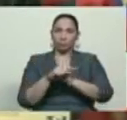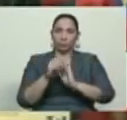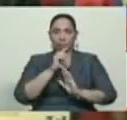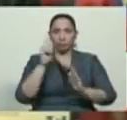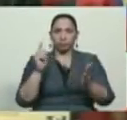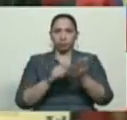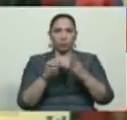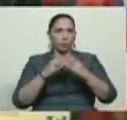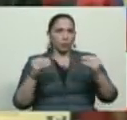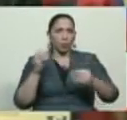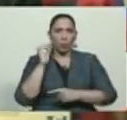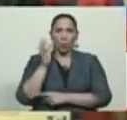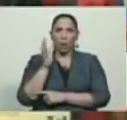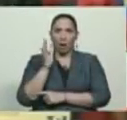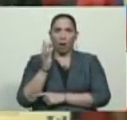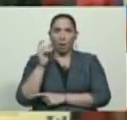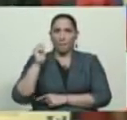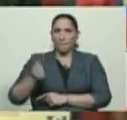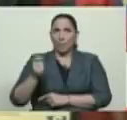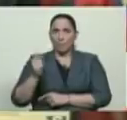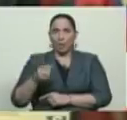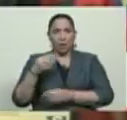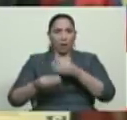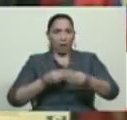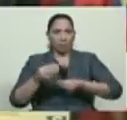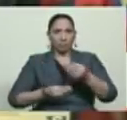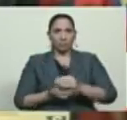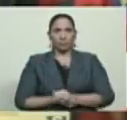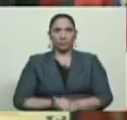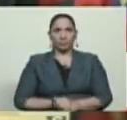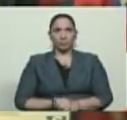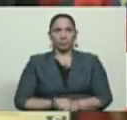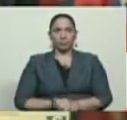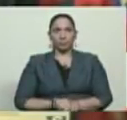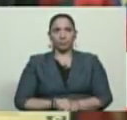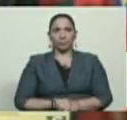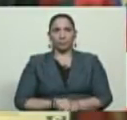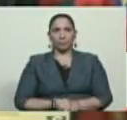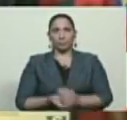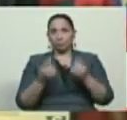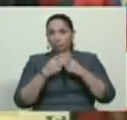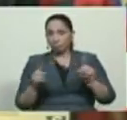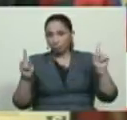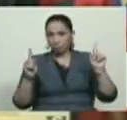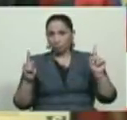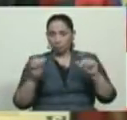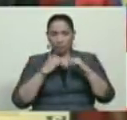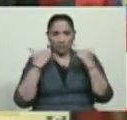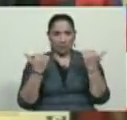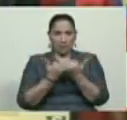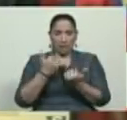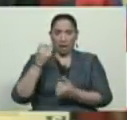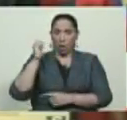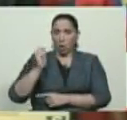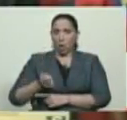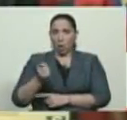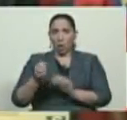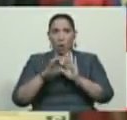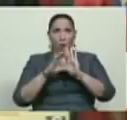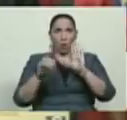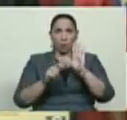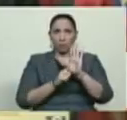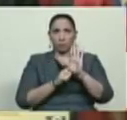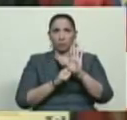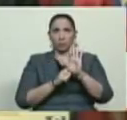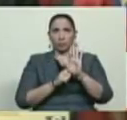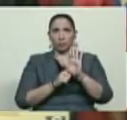actos parlamentarios como en efecto se hace. Sin embargo, esta sala constitucional se encuentra en la obligación